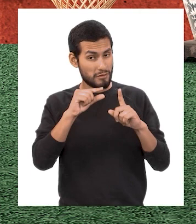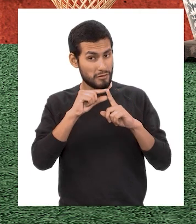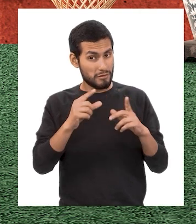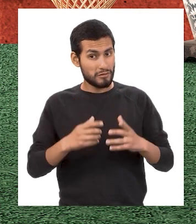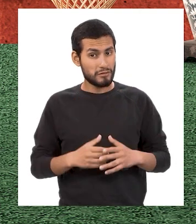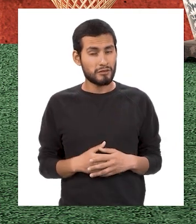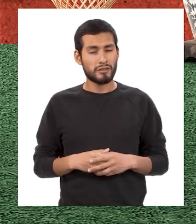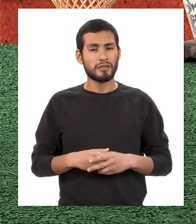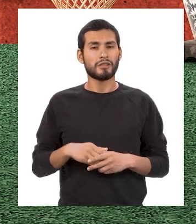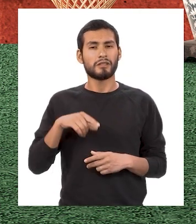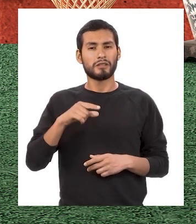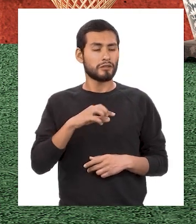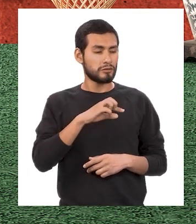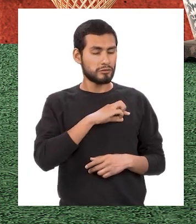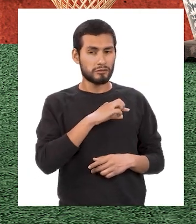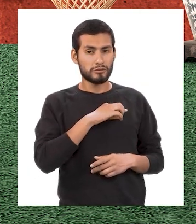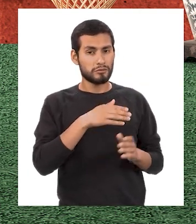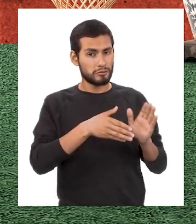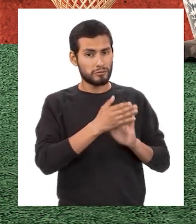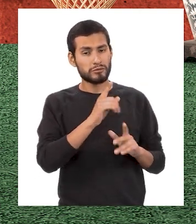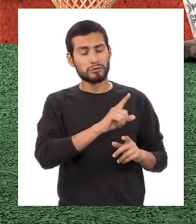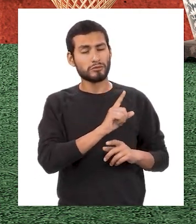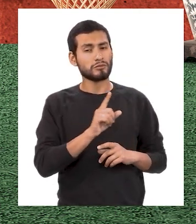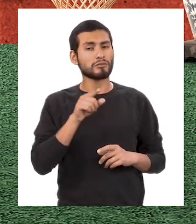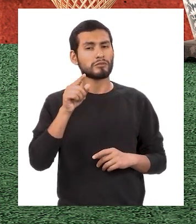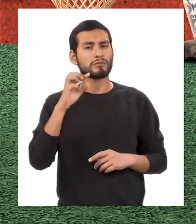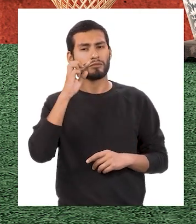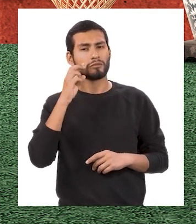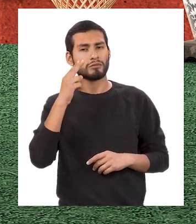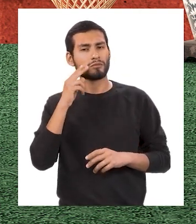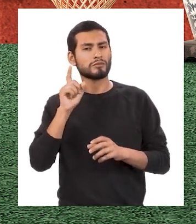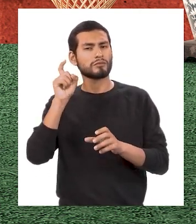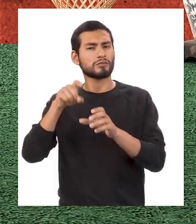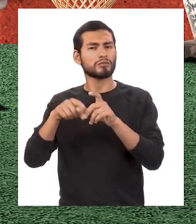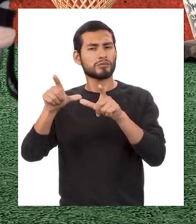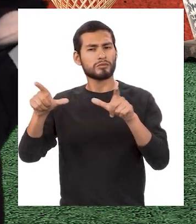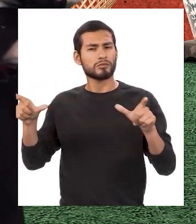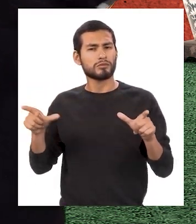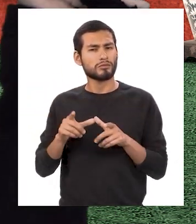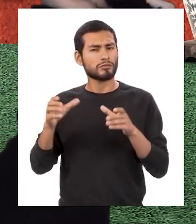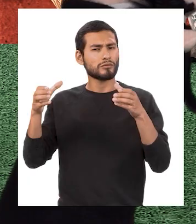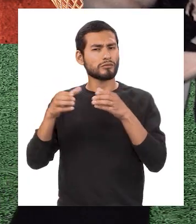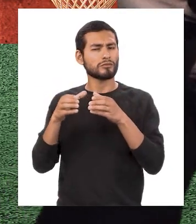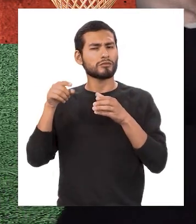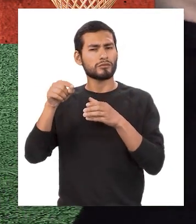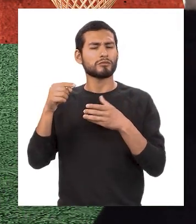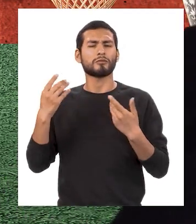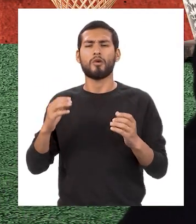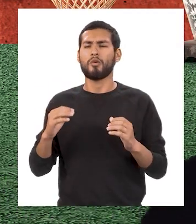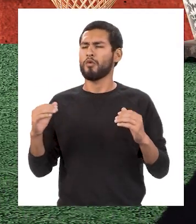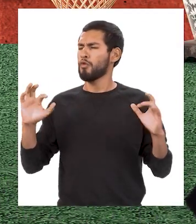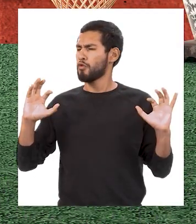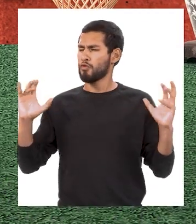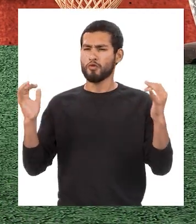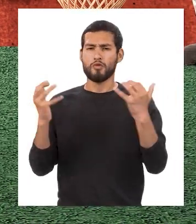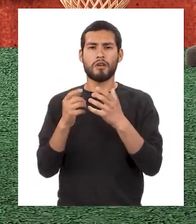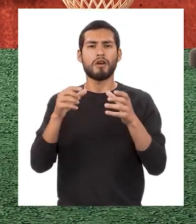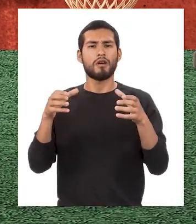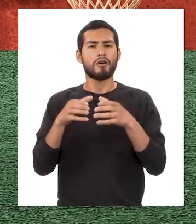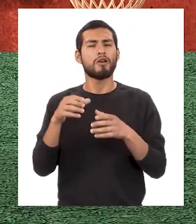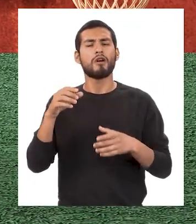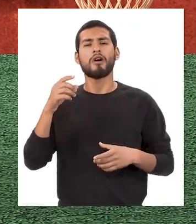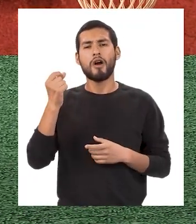estas palabras, Fogg salió de su casa y se dirigió al Reform Club, lugar al que iba todos los días a